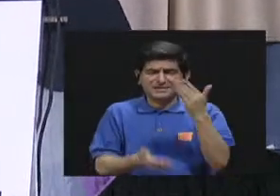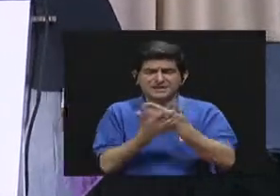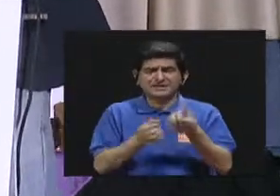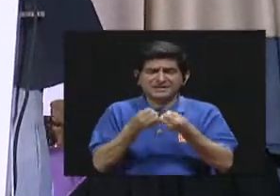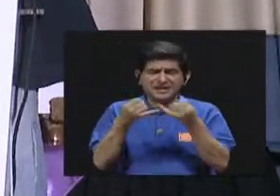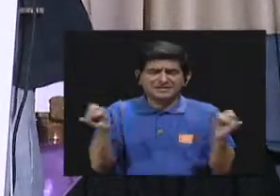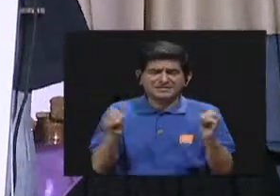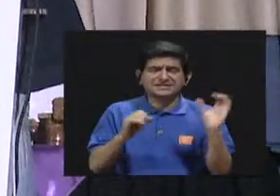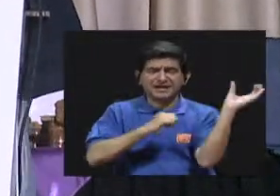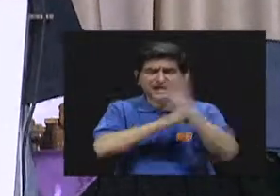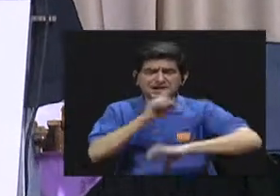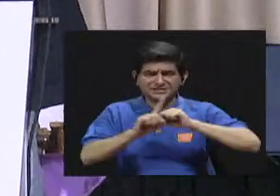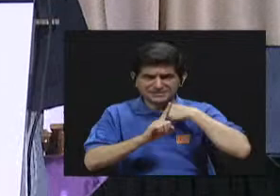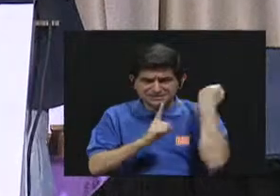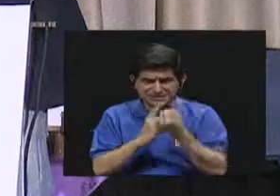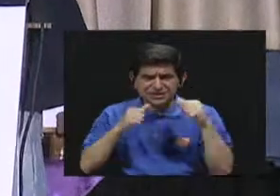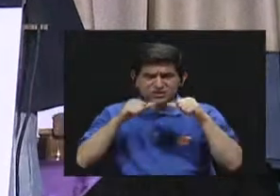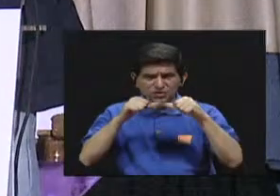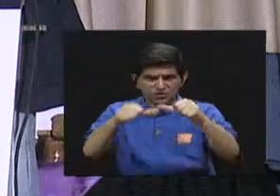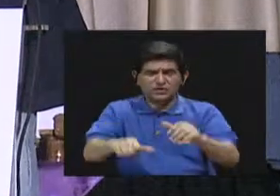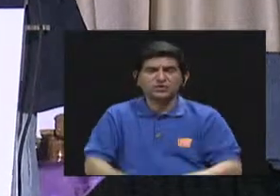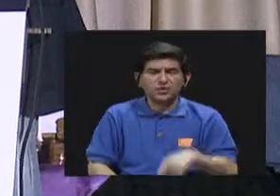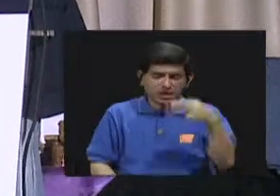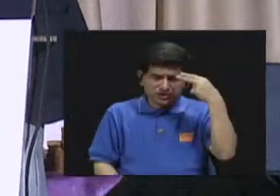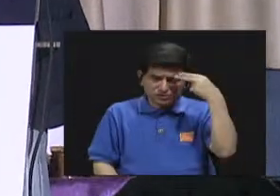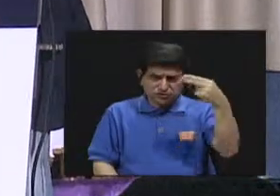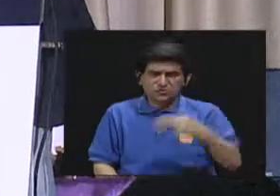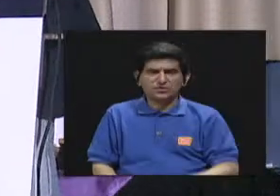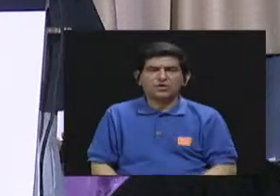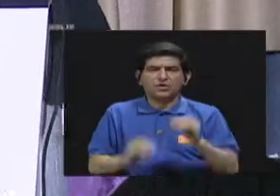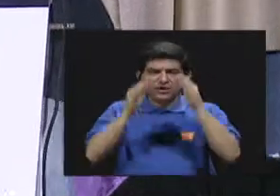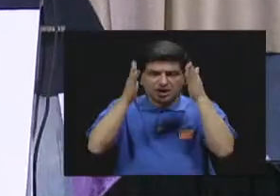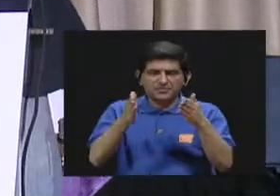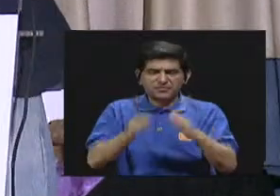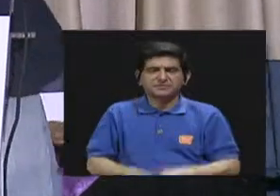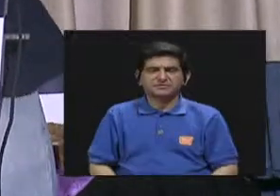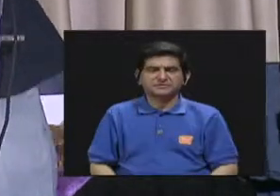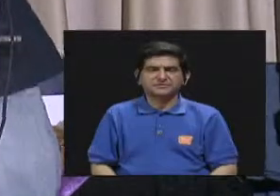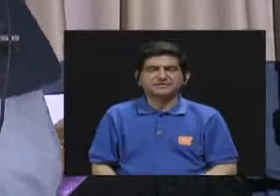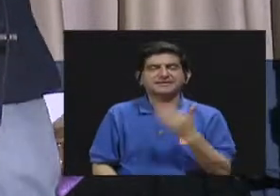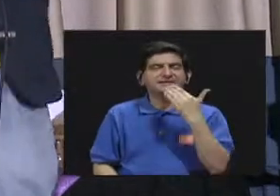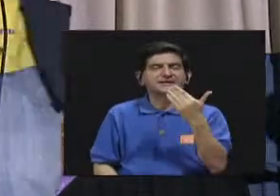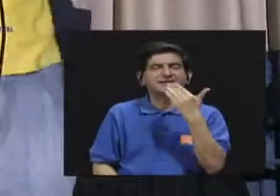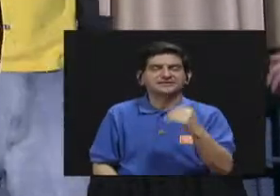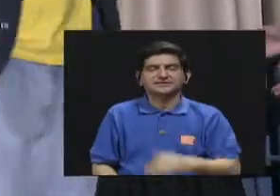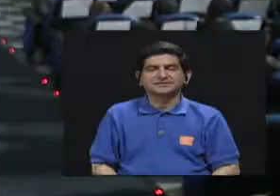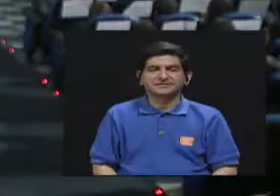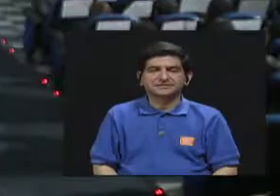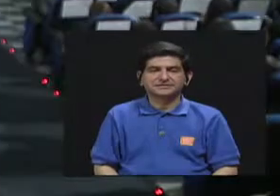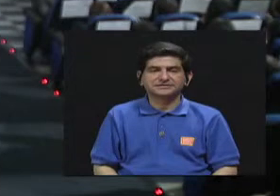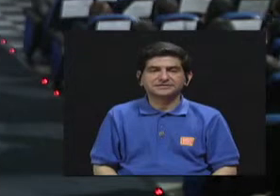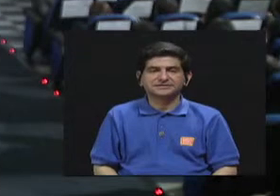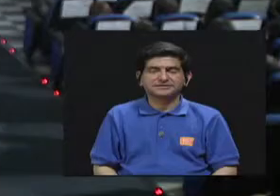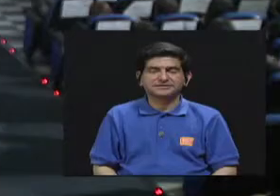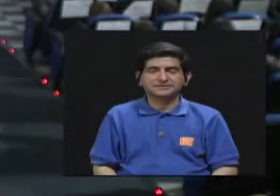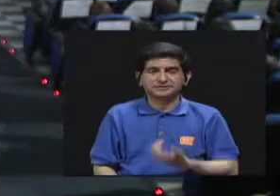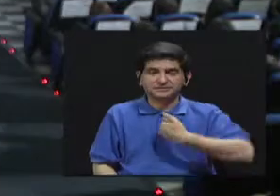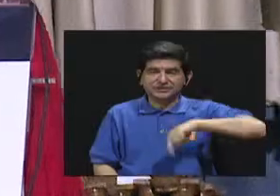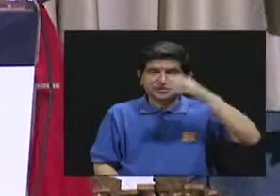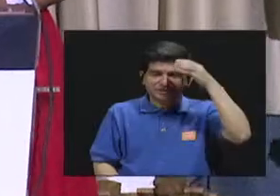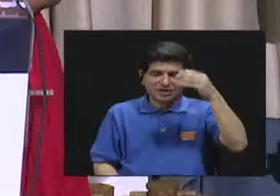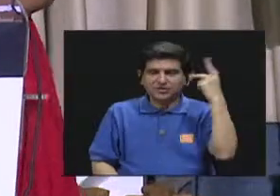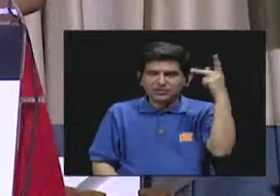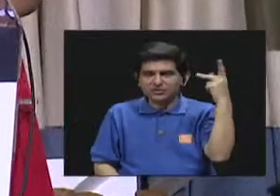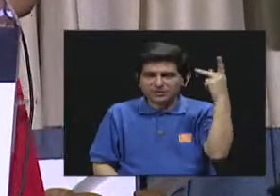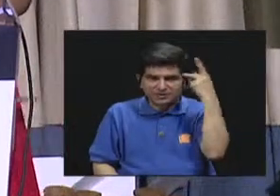sigue sucediendo. Entonces esto va dedicado a los maestros formalistas. Gracias. La cultura no es apolítica, ¿verdad? Eso es algo